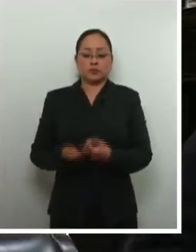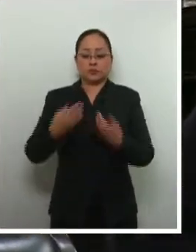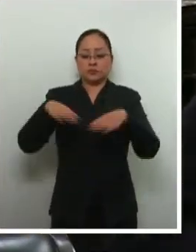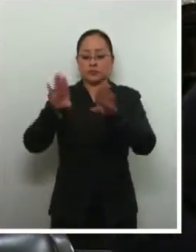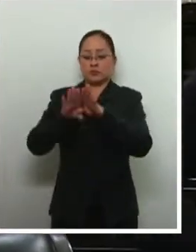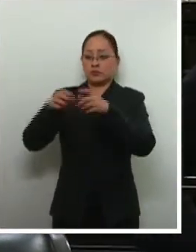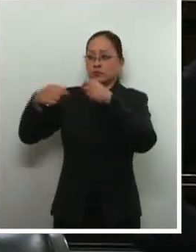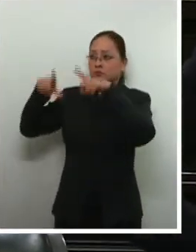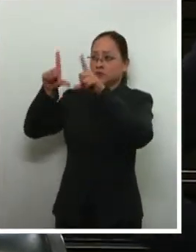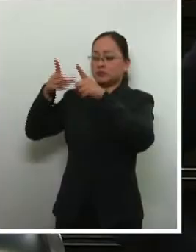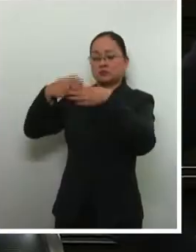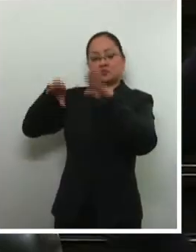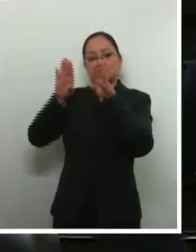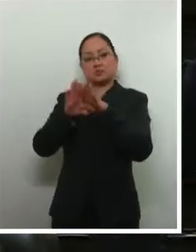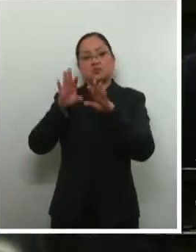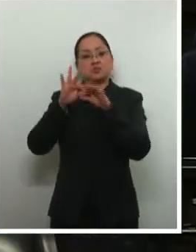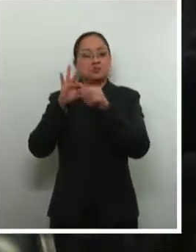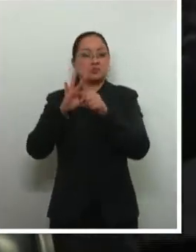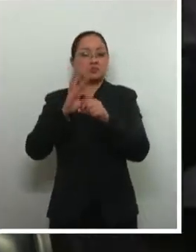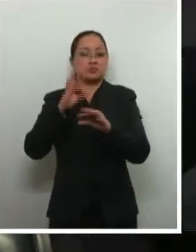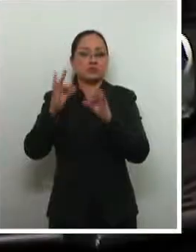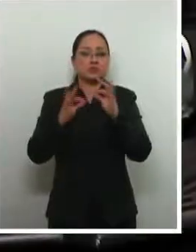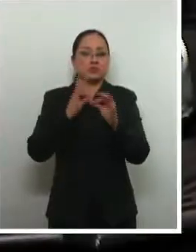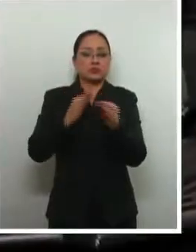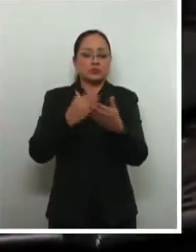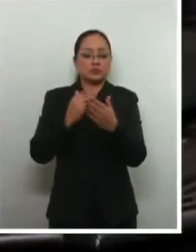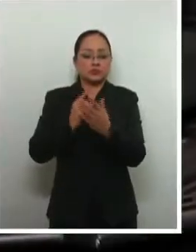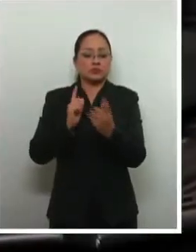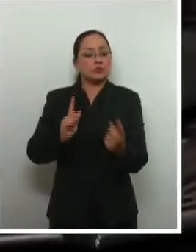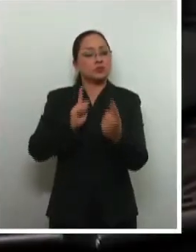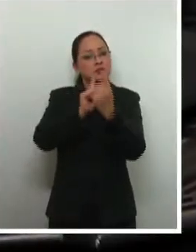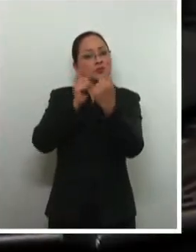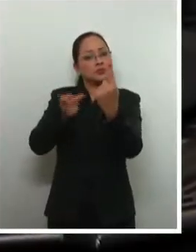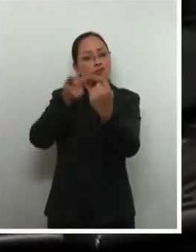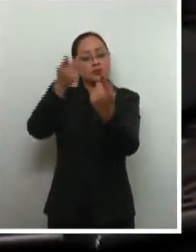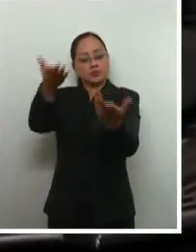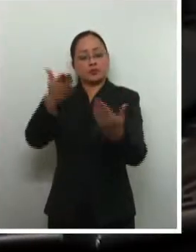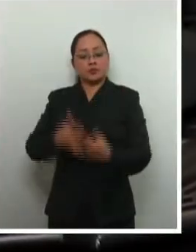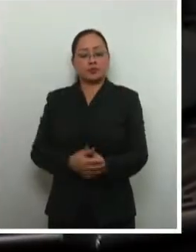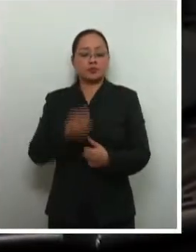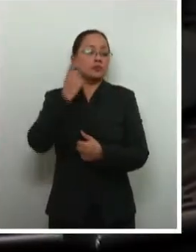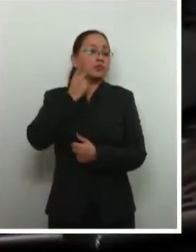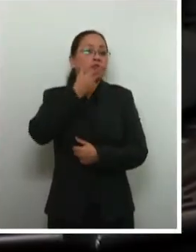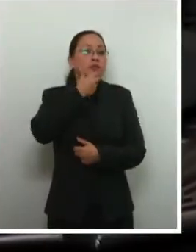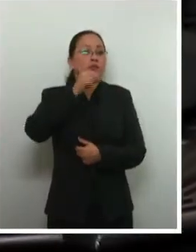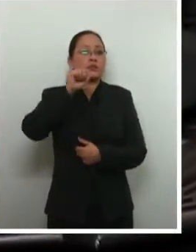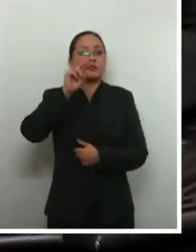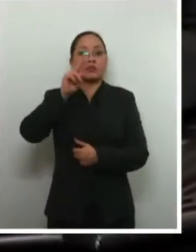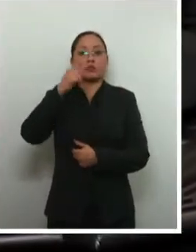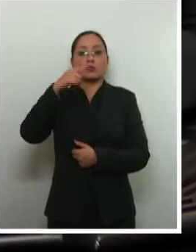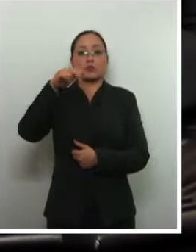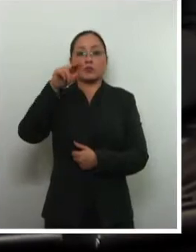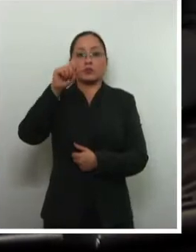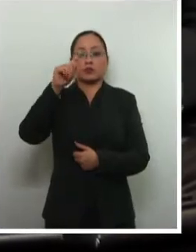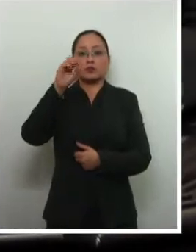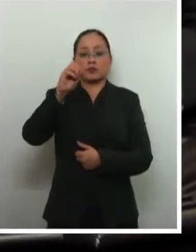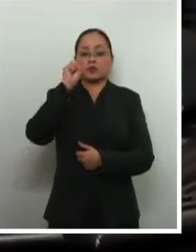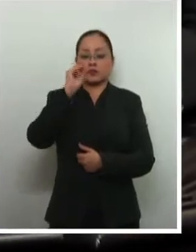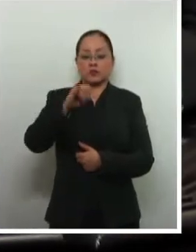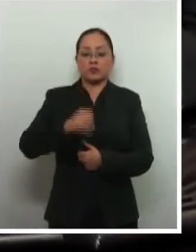Cerramos el sistema electrónico de votación. Ahora sí procedemos a recoger sus votos. Diputado Augusto, a favor.